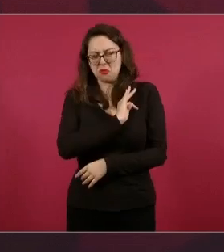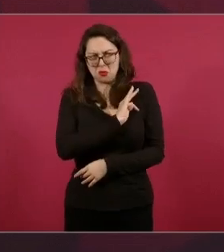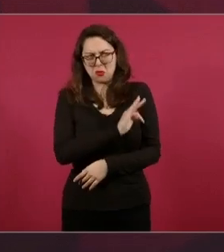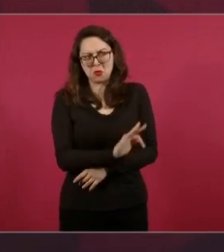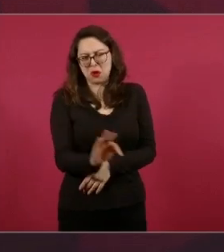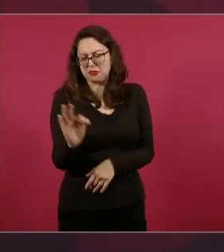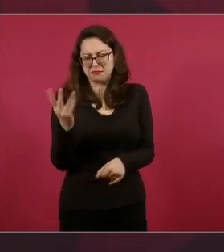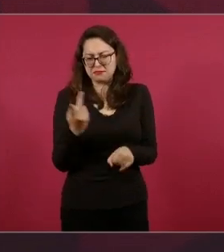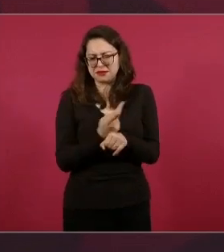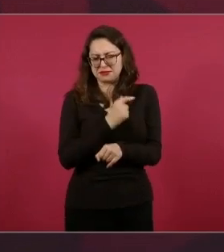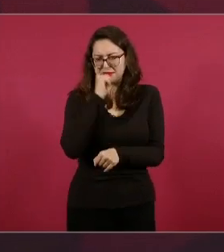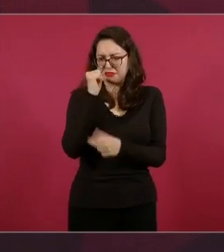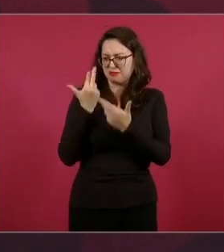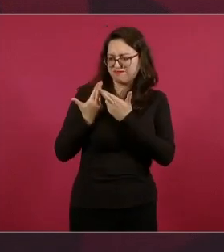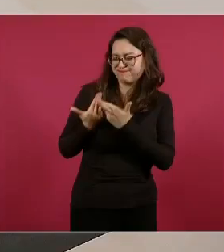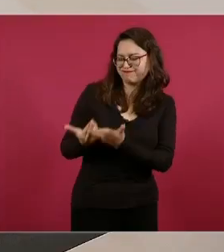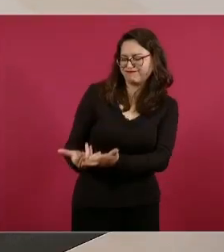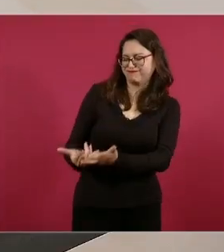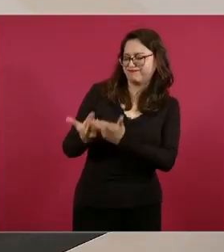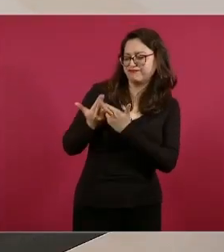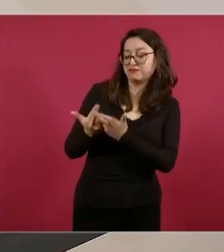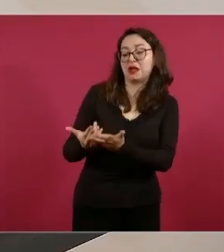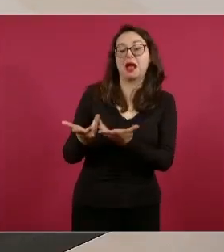ellos están